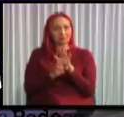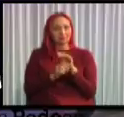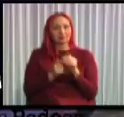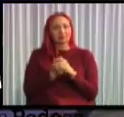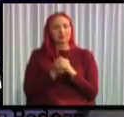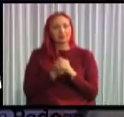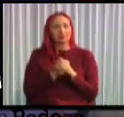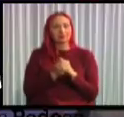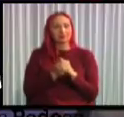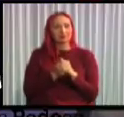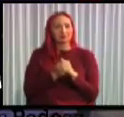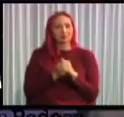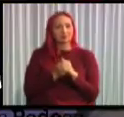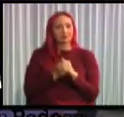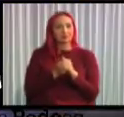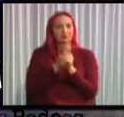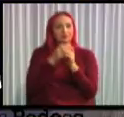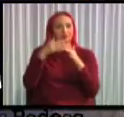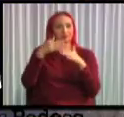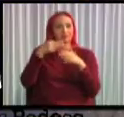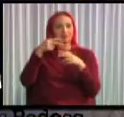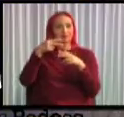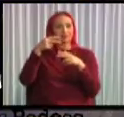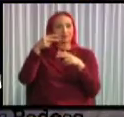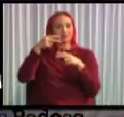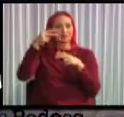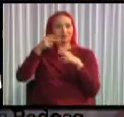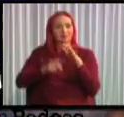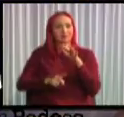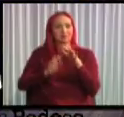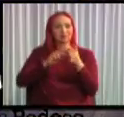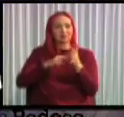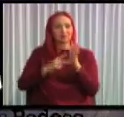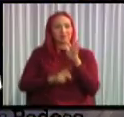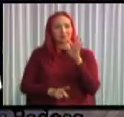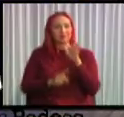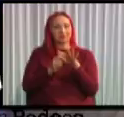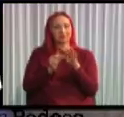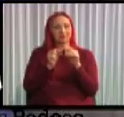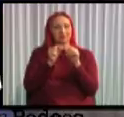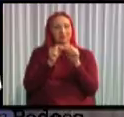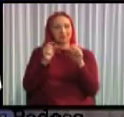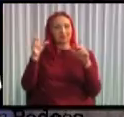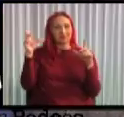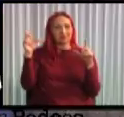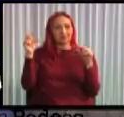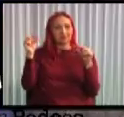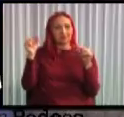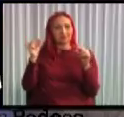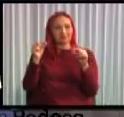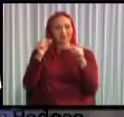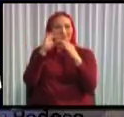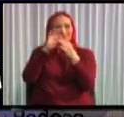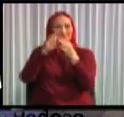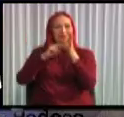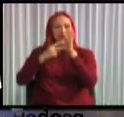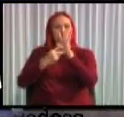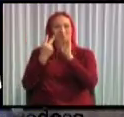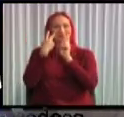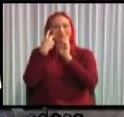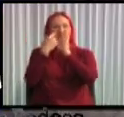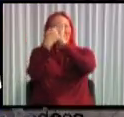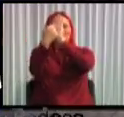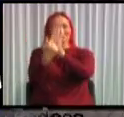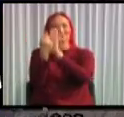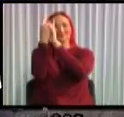una cosita así, ahí se iba abriendo la pantalla. Un círculo. Exactamente. Y después cuando lo apagaba uno se iba haciendo el círculo chiquitito. Y uno se quedaba viéndolo